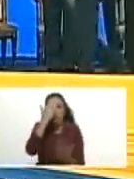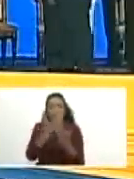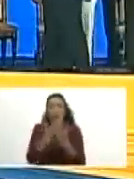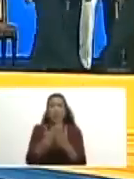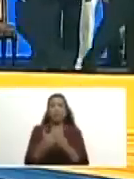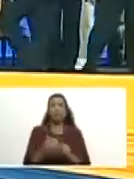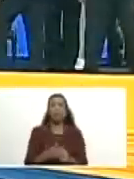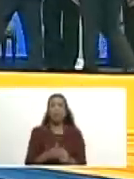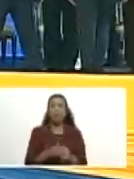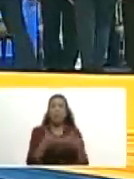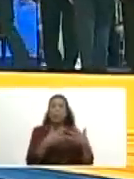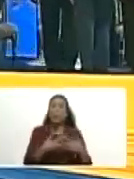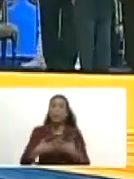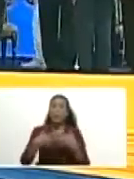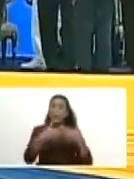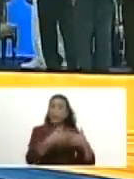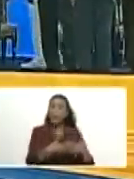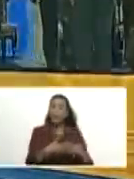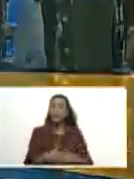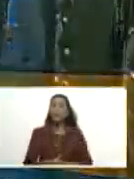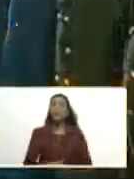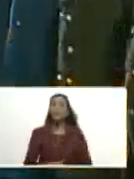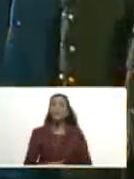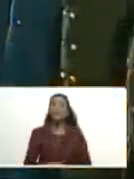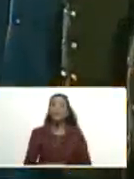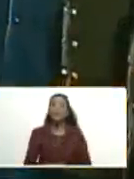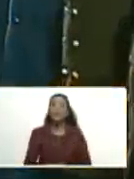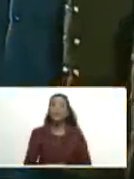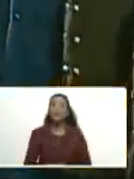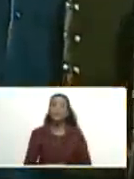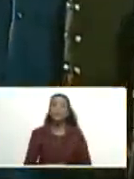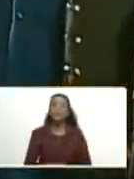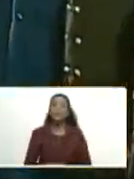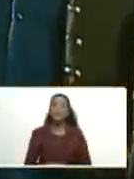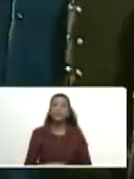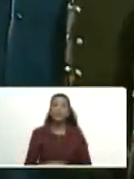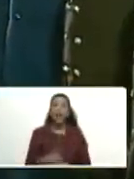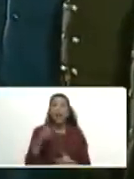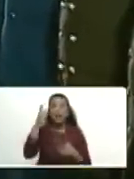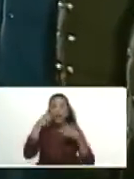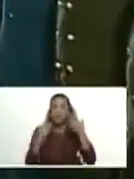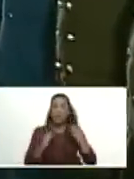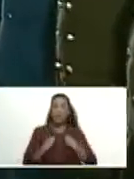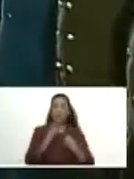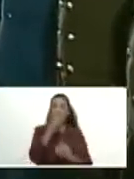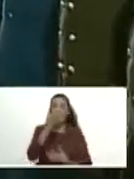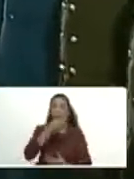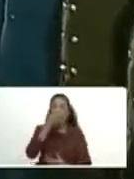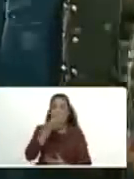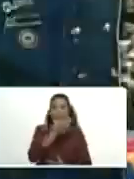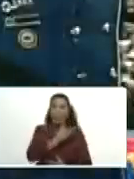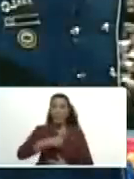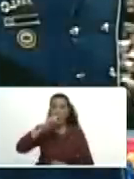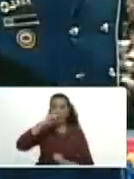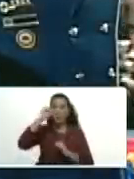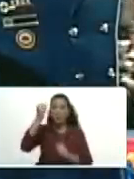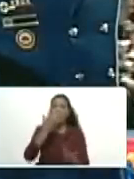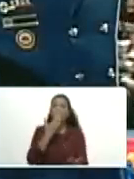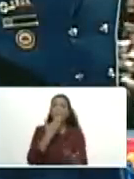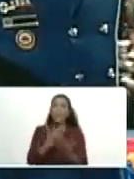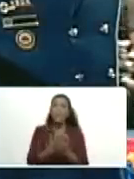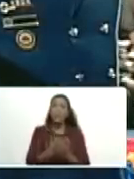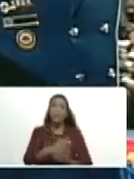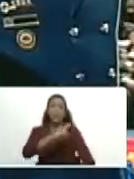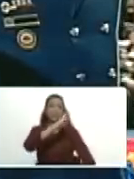agresión del imperio norteamericano. Chávez vive. Buenas tardes, mi comandante en jefe. Permiso para